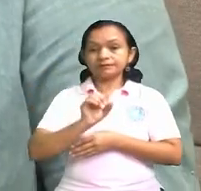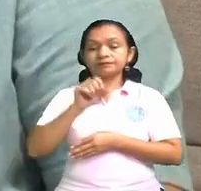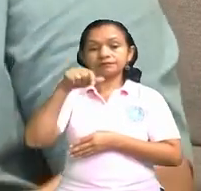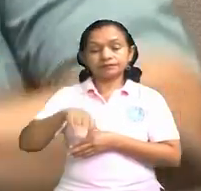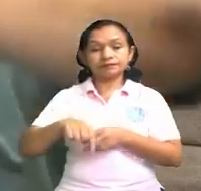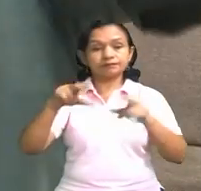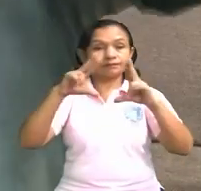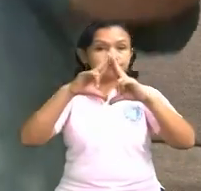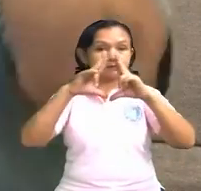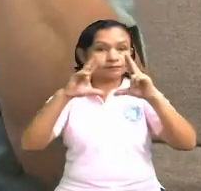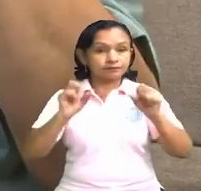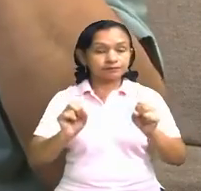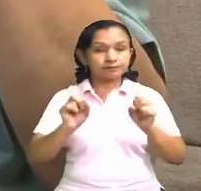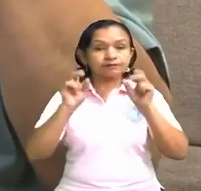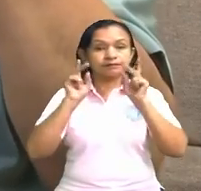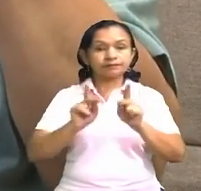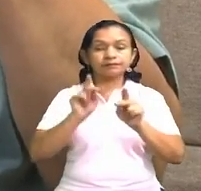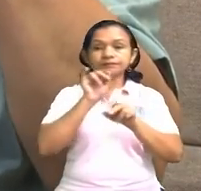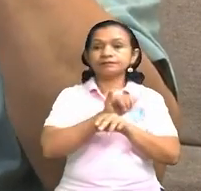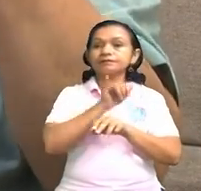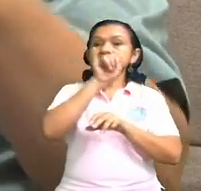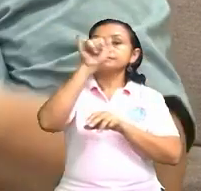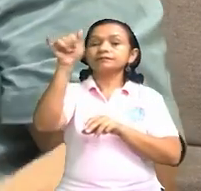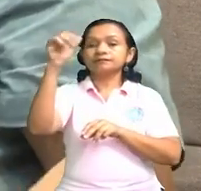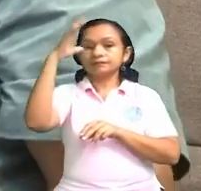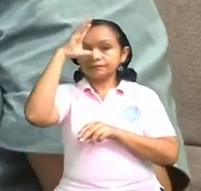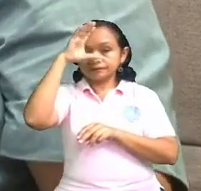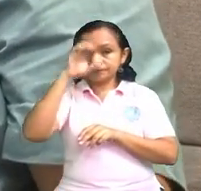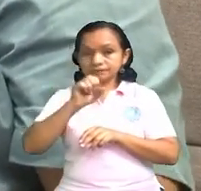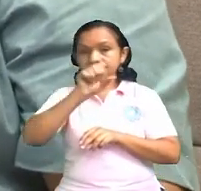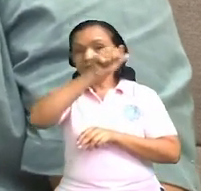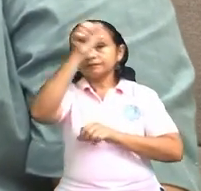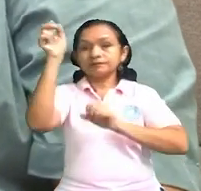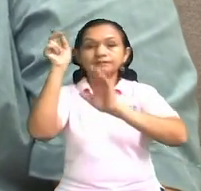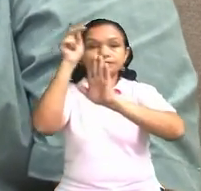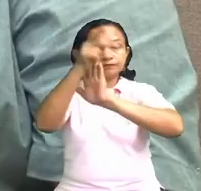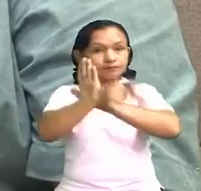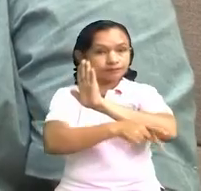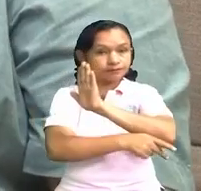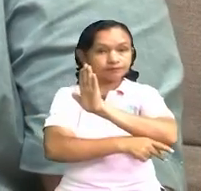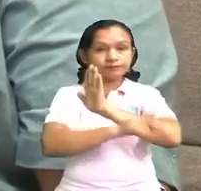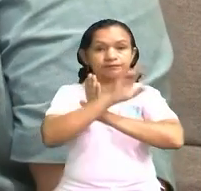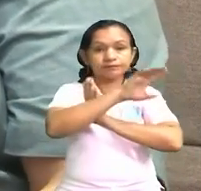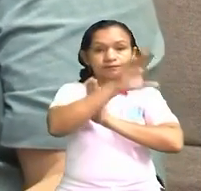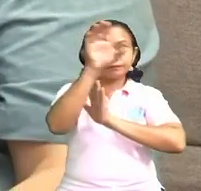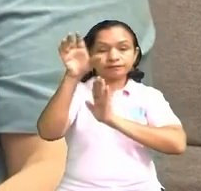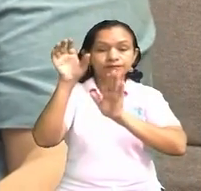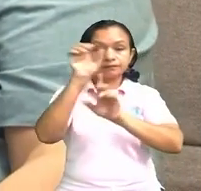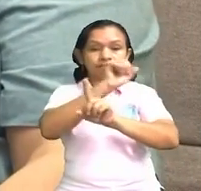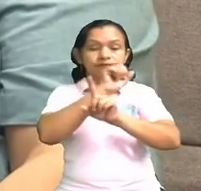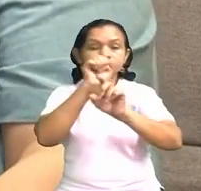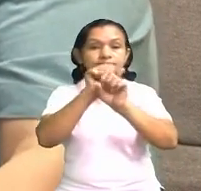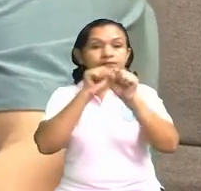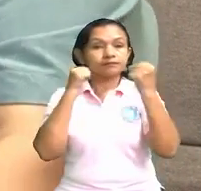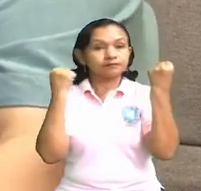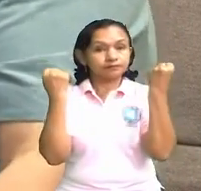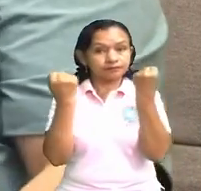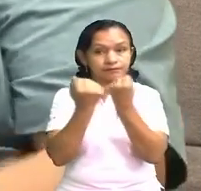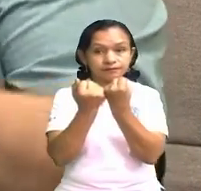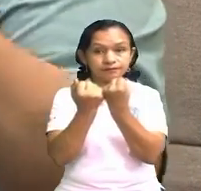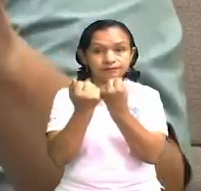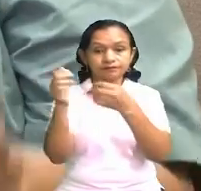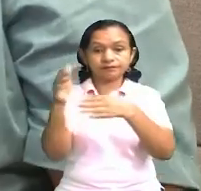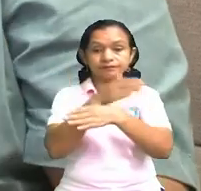ante nuestro país y nuestros consulados en el exterior. Igual también para el Departamento de Asociaciones